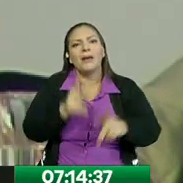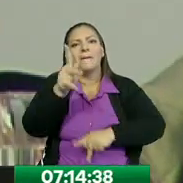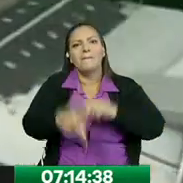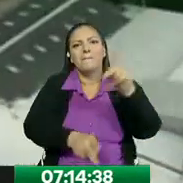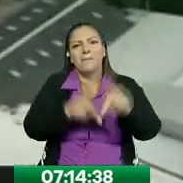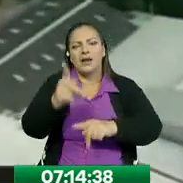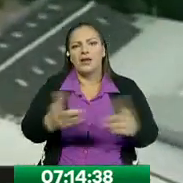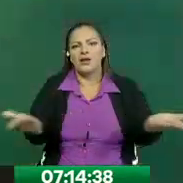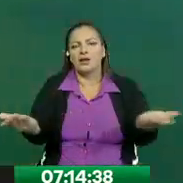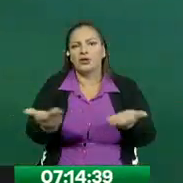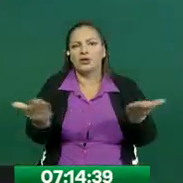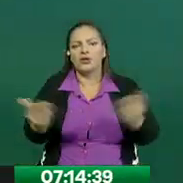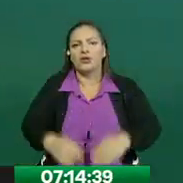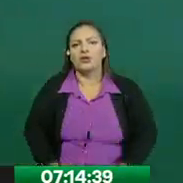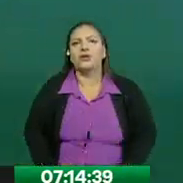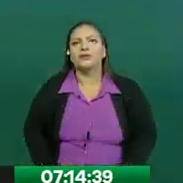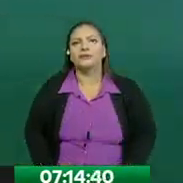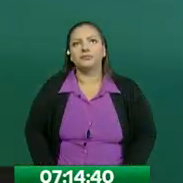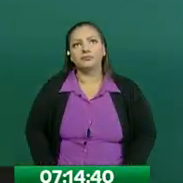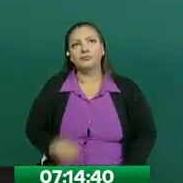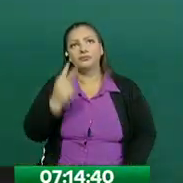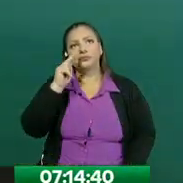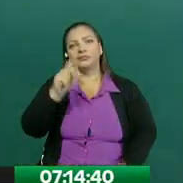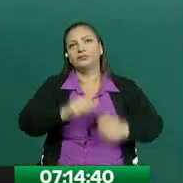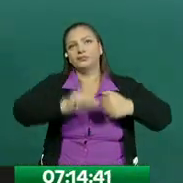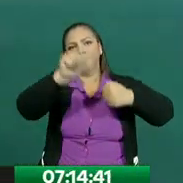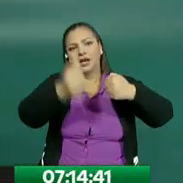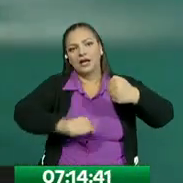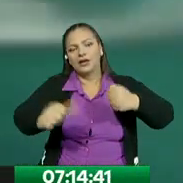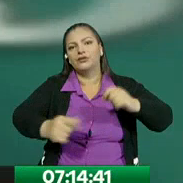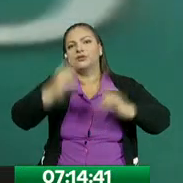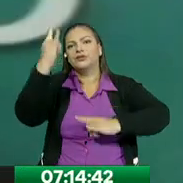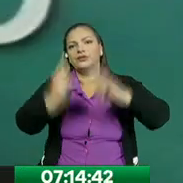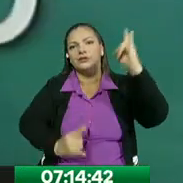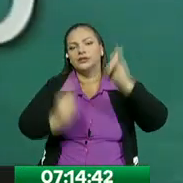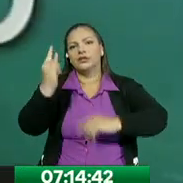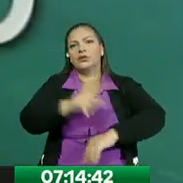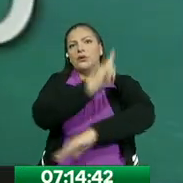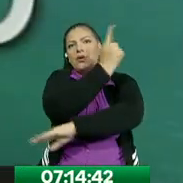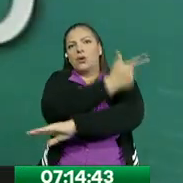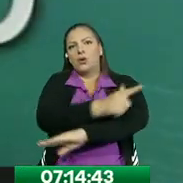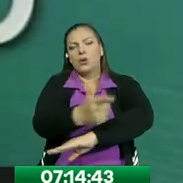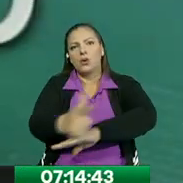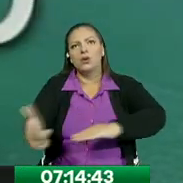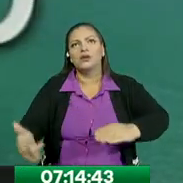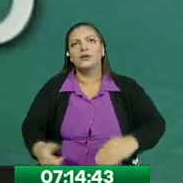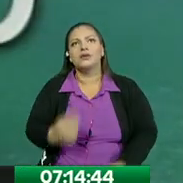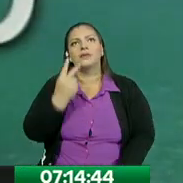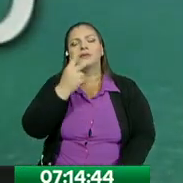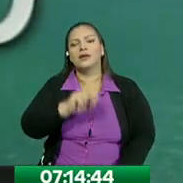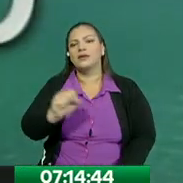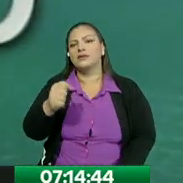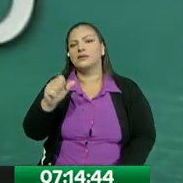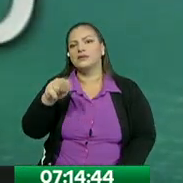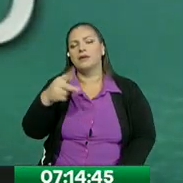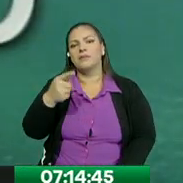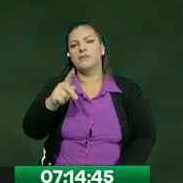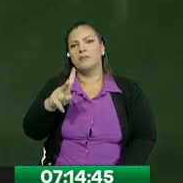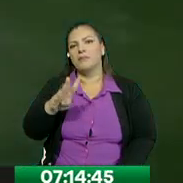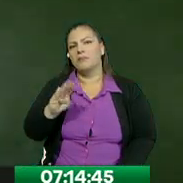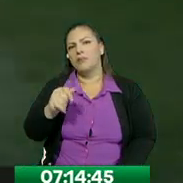Chanduy, Atahualpa, Alconcito, Salinas, Libertad, Punta Blanca, San Pablo,